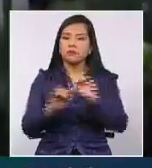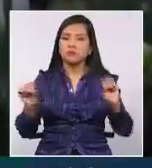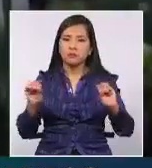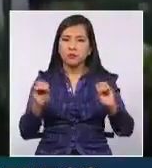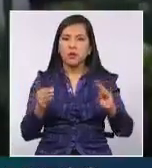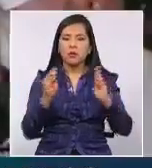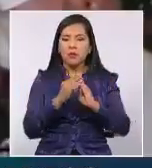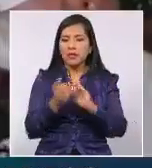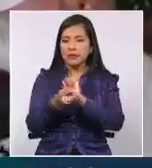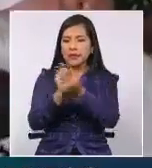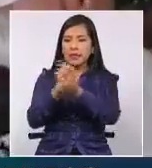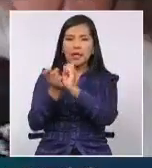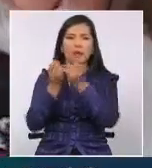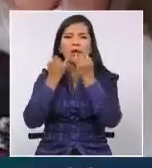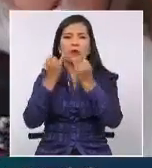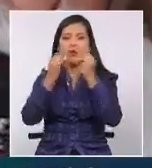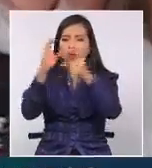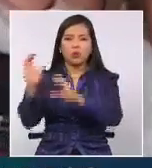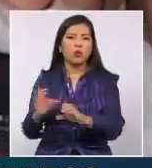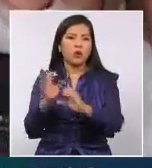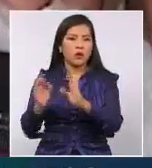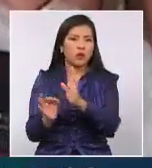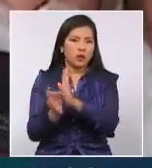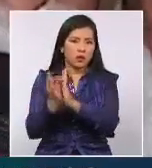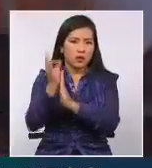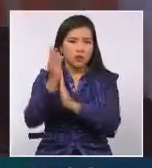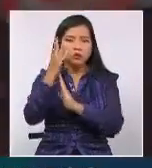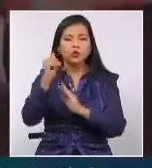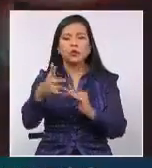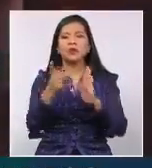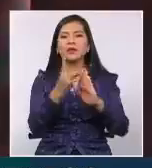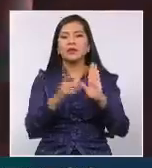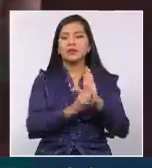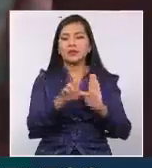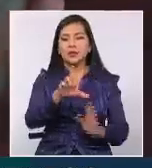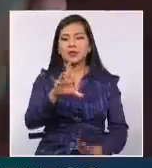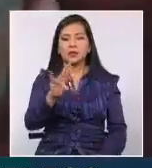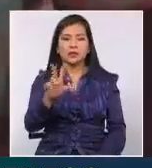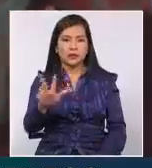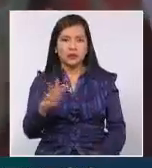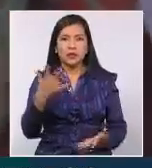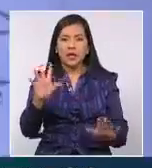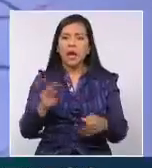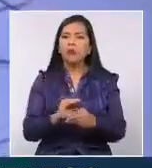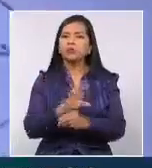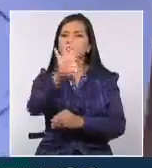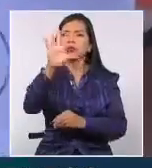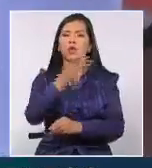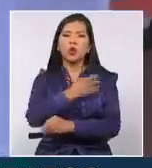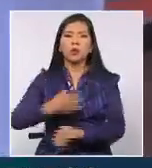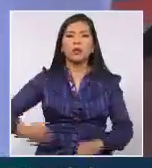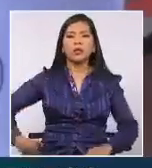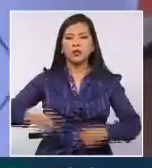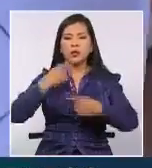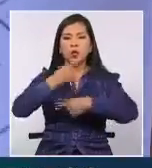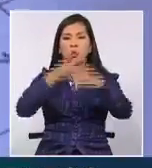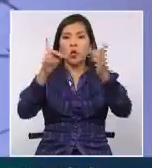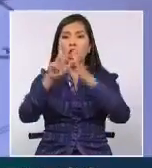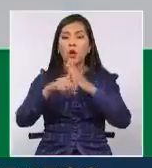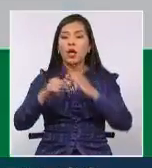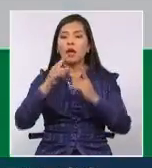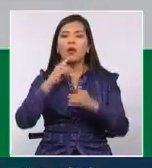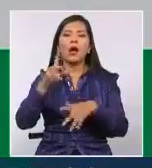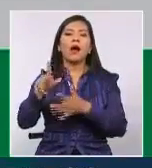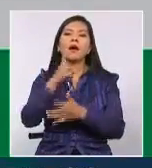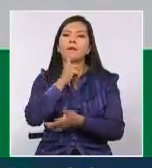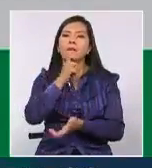indebido de datos informáticos. Esto por el decreto 373, que fue subido a la Gaceta Oficial de la Gobernación y luego fue eliminado, en